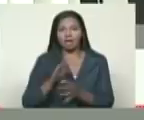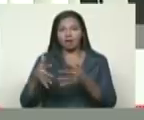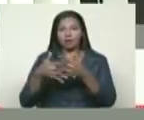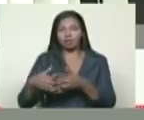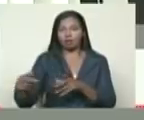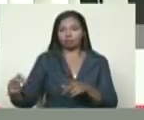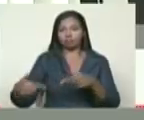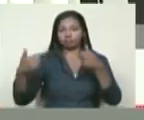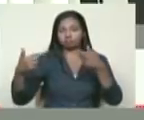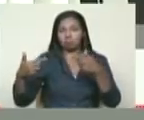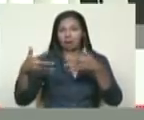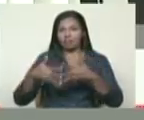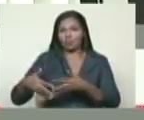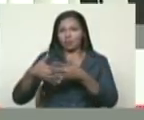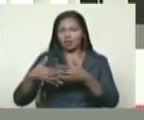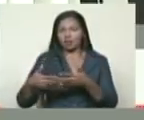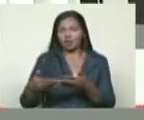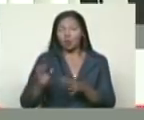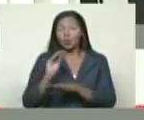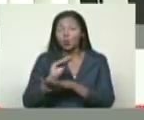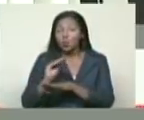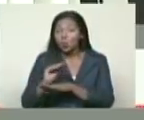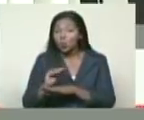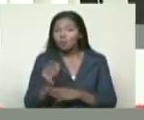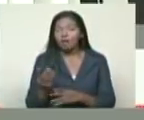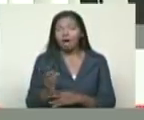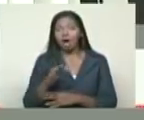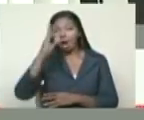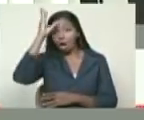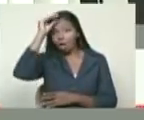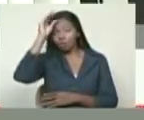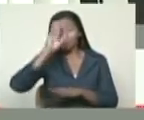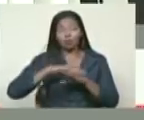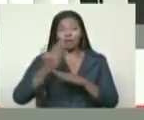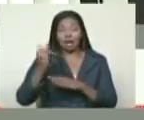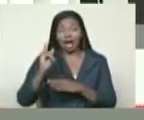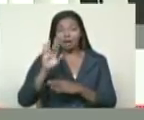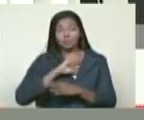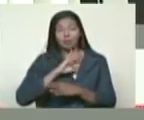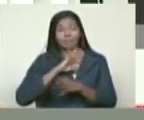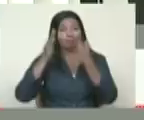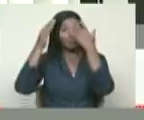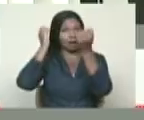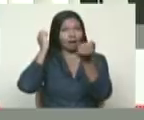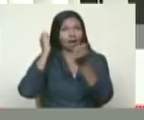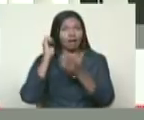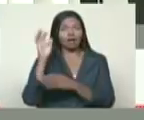Estados Unidos. Cuidado, tiene que tener Trump, porque ahora tienen una embajada allí.